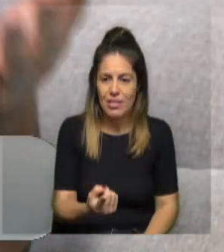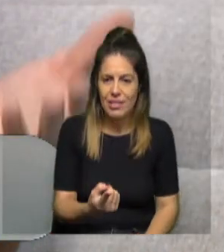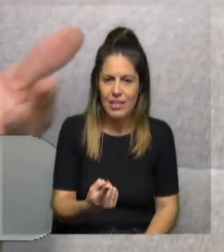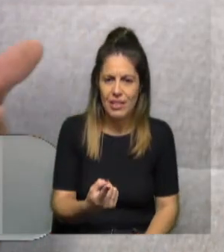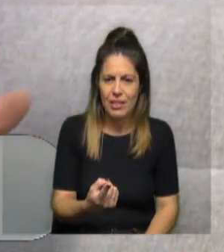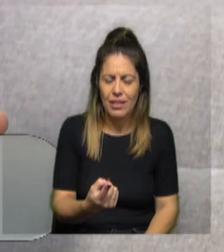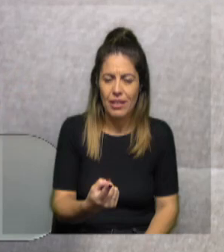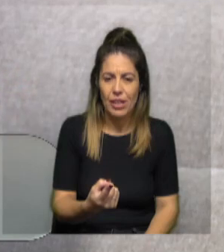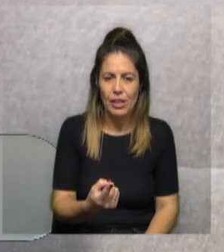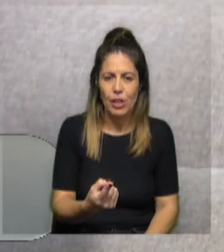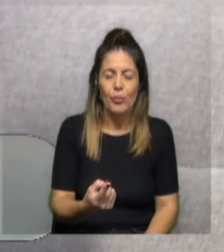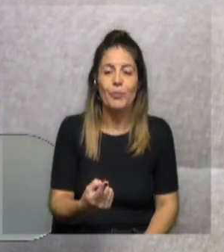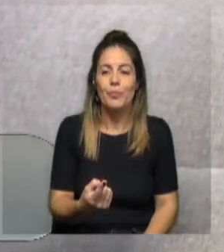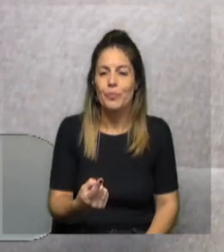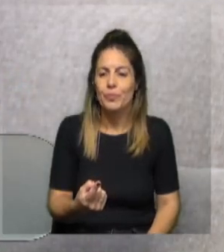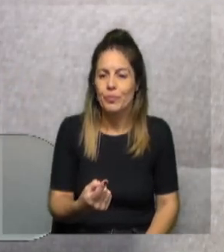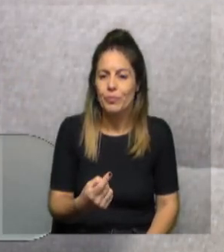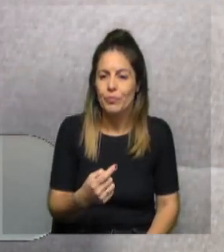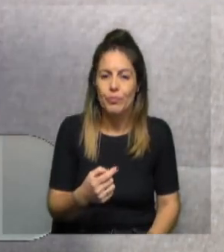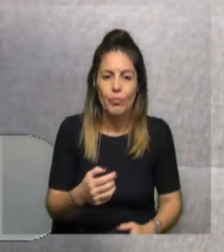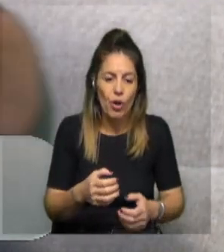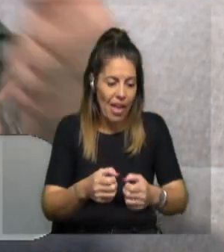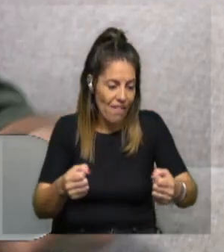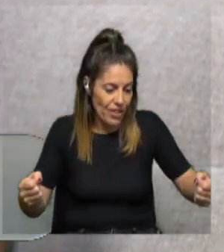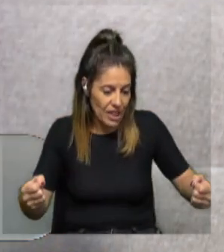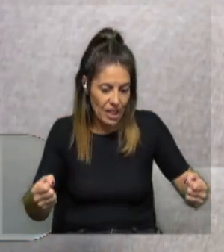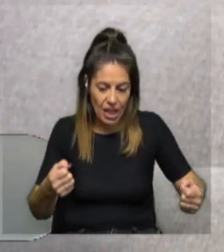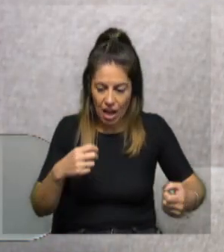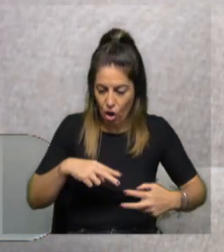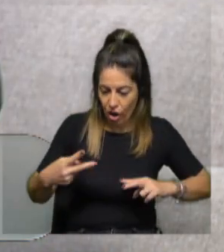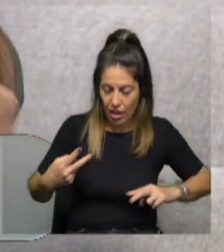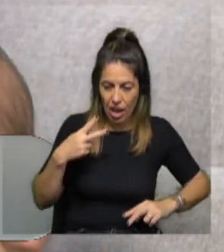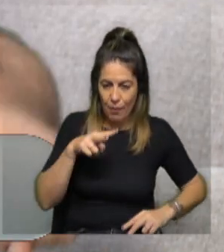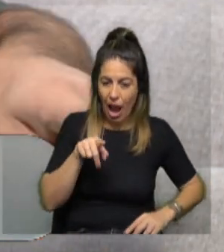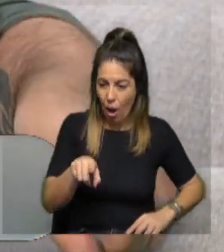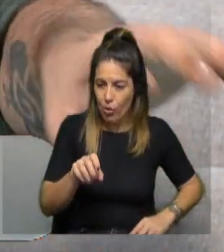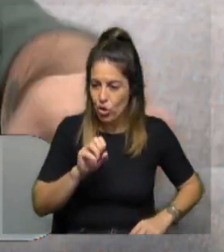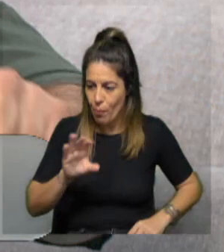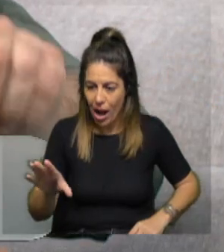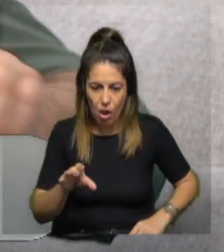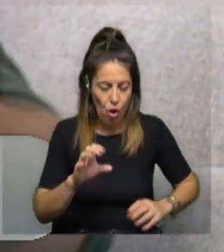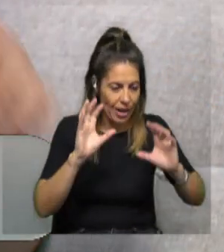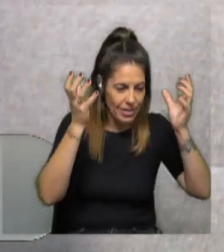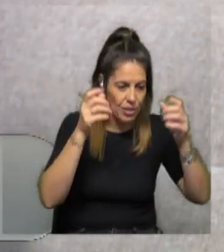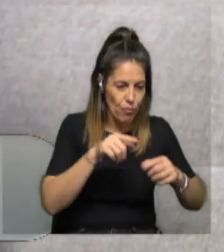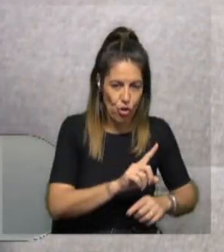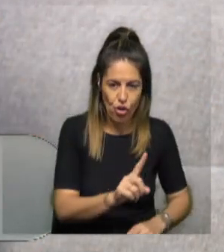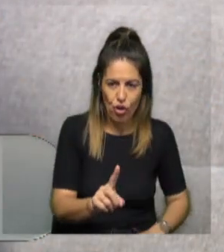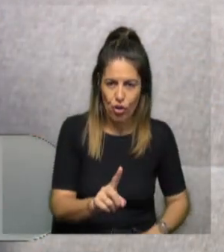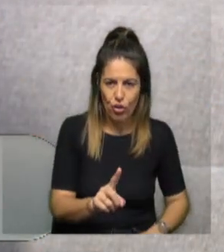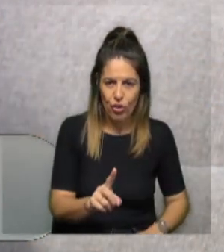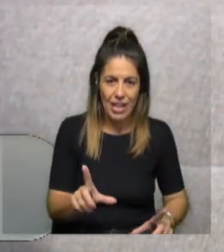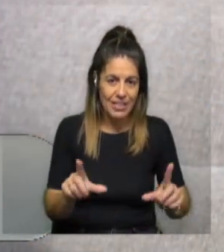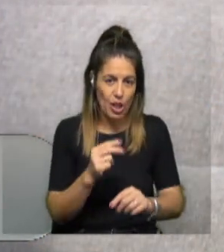a ser muy... Podemos sacarse gen. Voy a abrir así, voy a abrir los genes y decir, vos sos el agresivo, vos sos el agresivo. Y se termina el